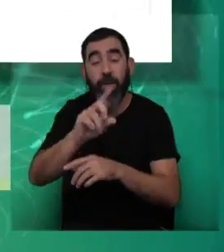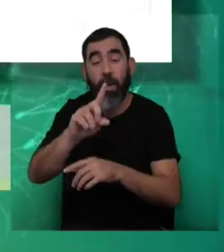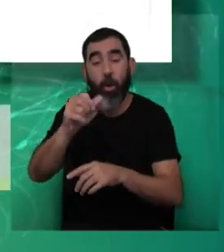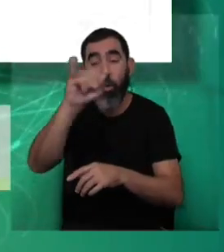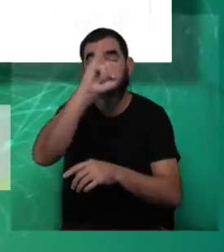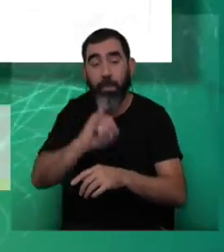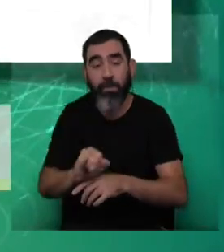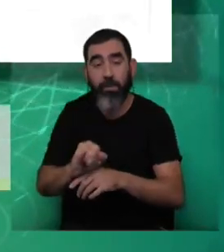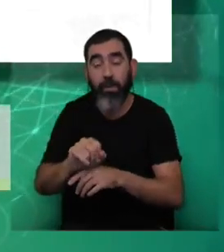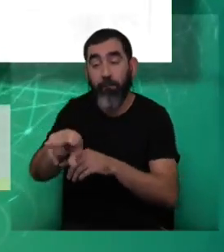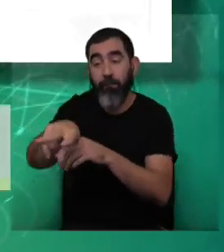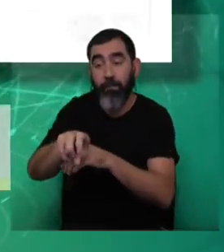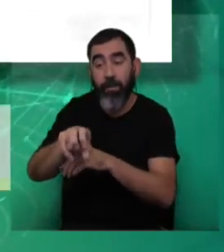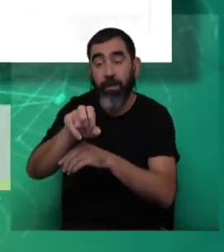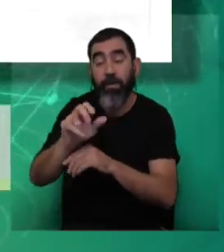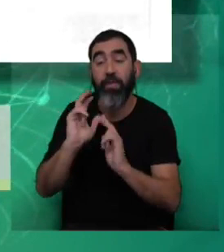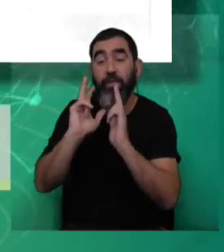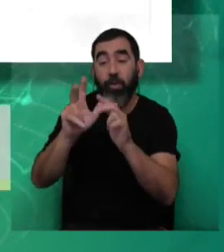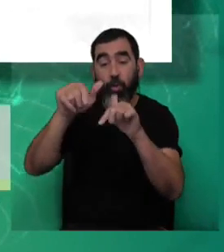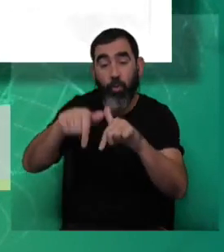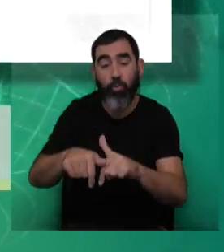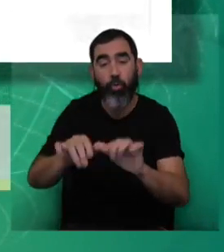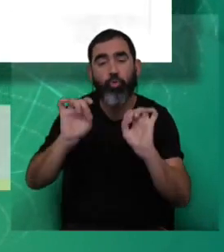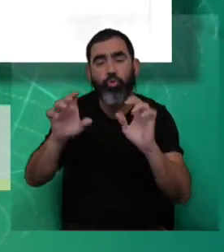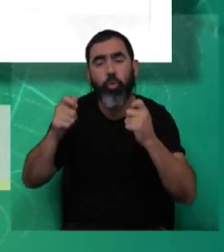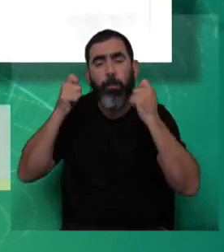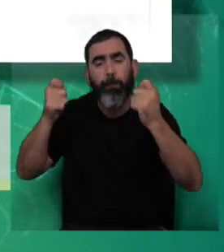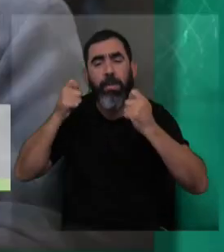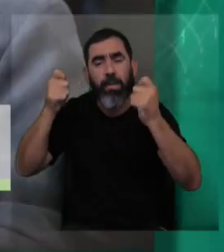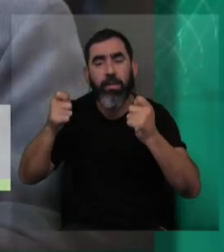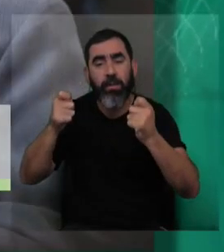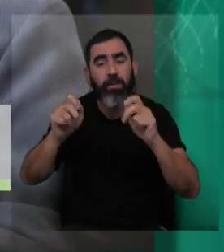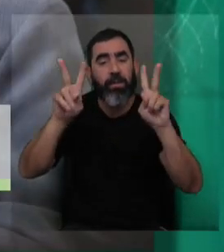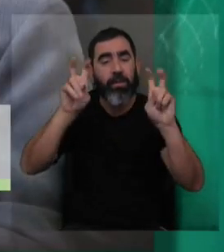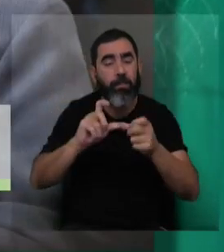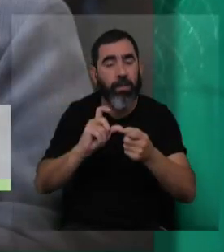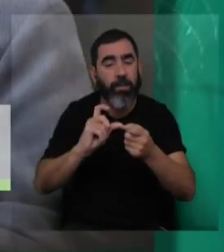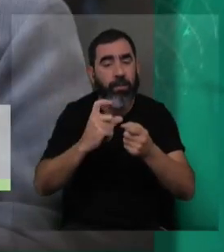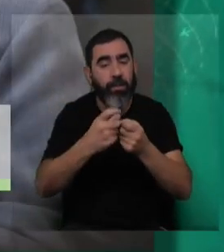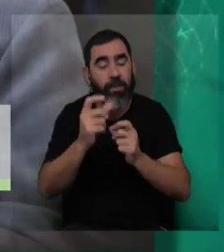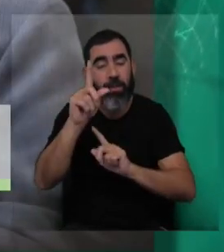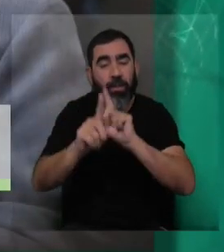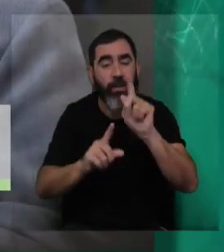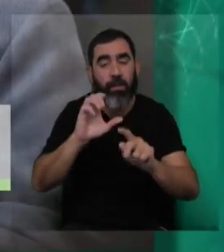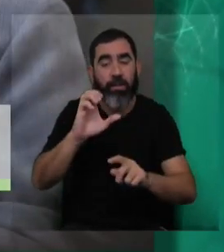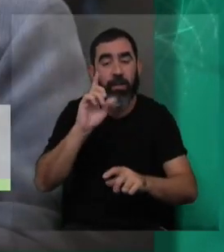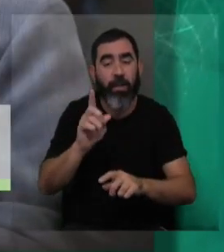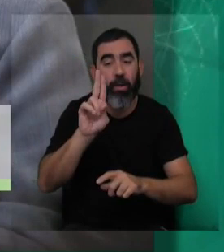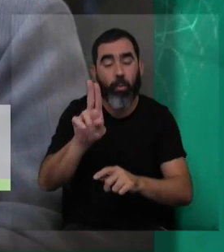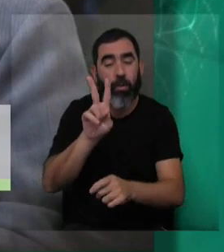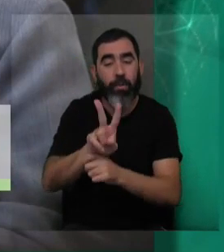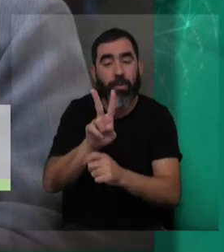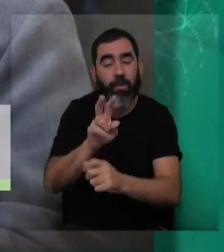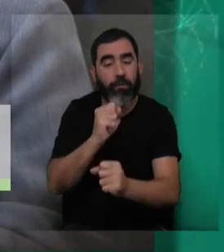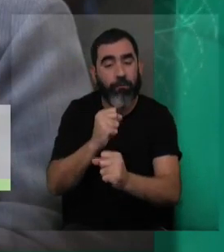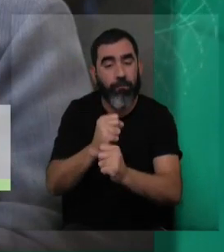La fiscal mencionada, Alicia Gione, dijo esta mañana que su única militancia fue en la corriente gremial universitaria, la CGU, y defendió su trabajo en